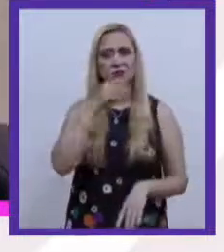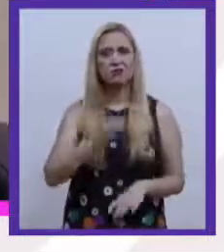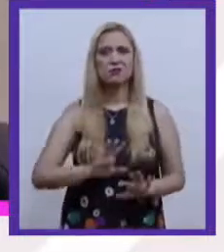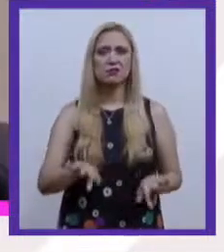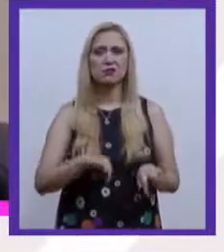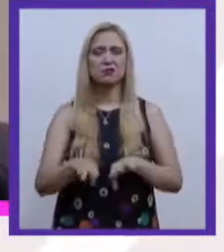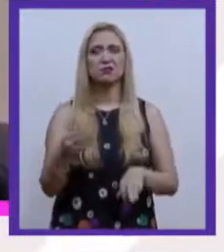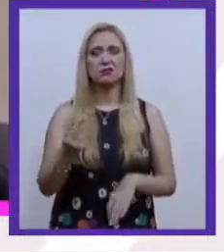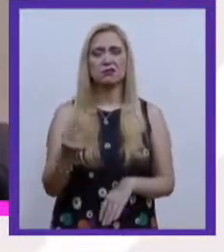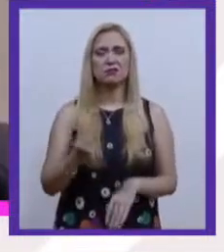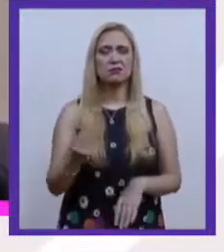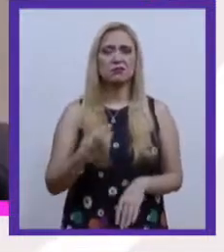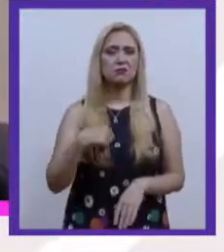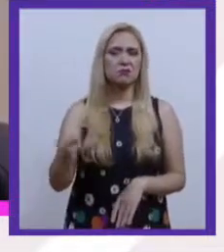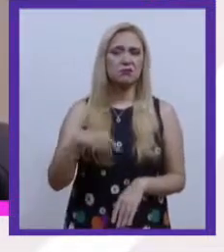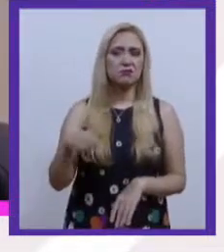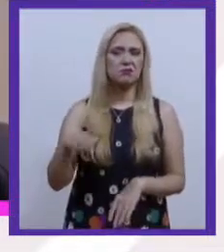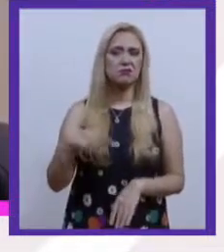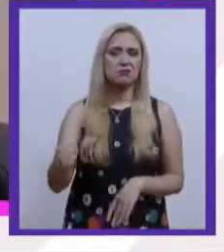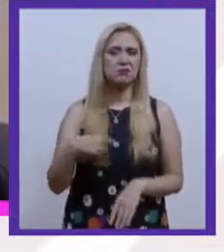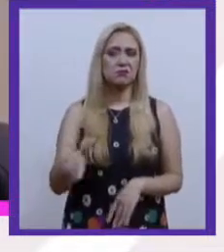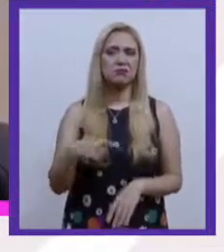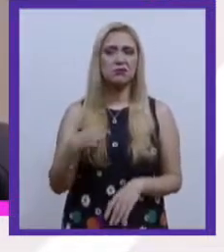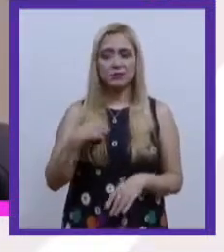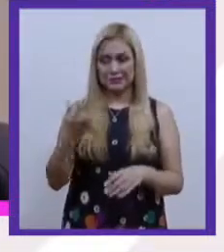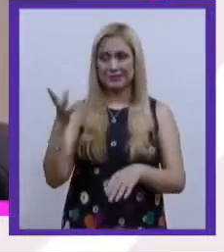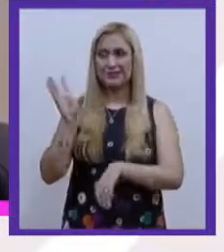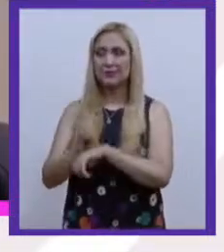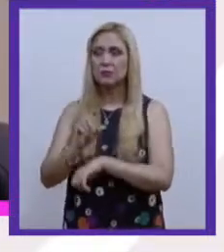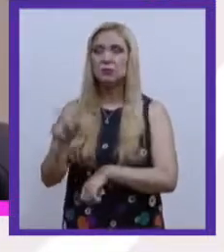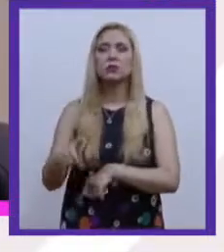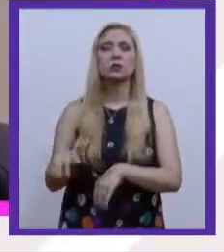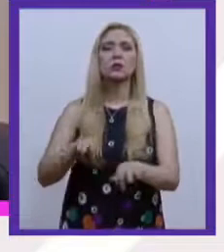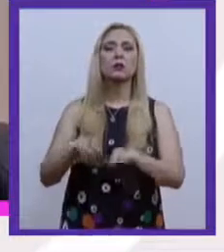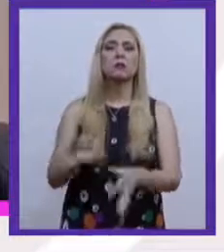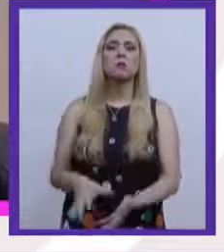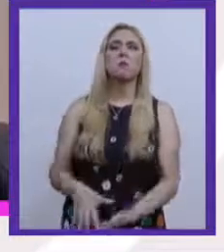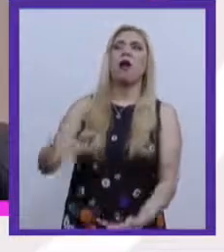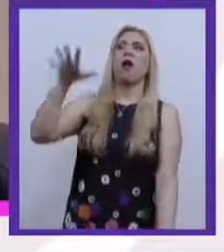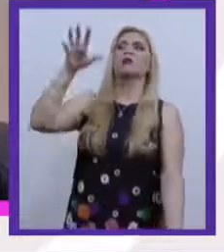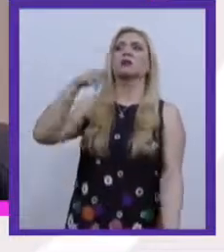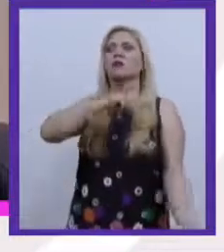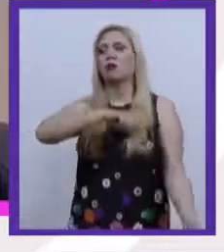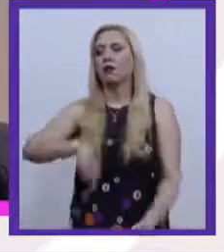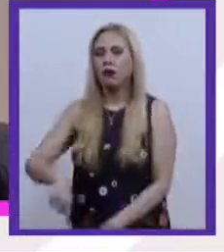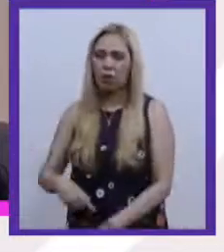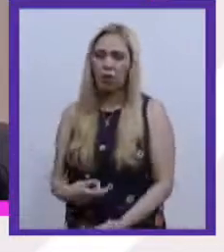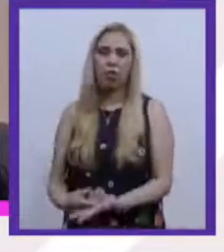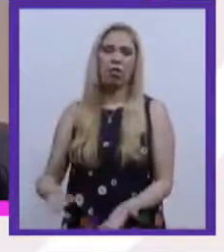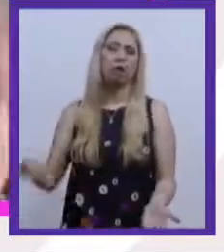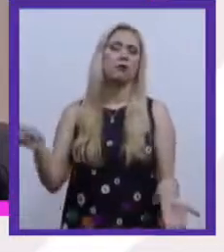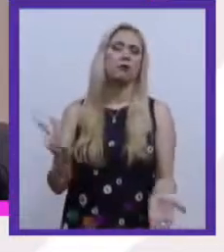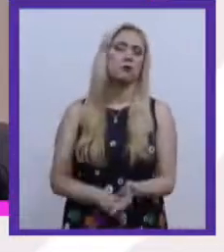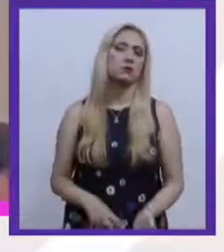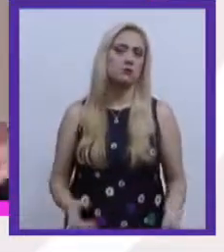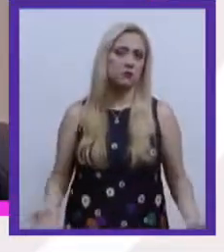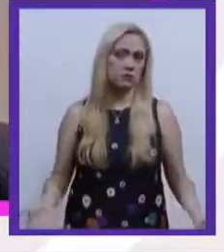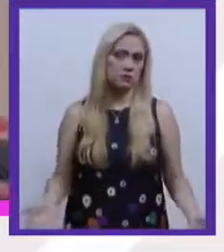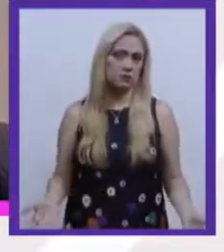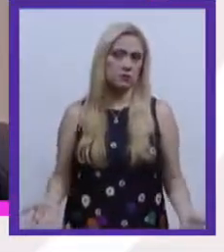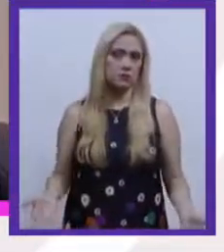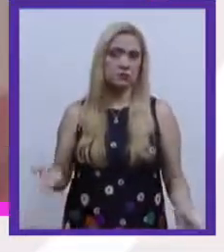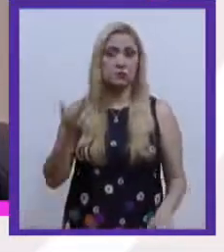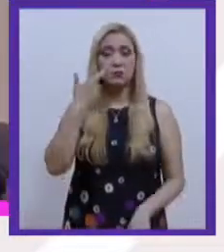esta reforma para las licencias de paternidad y son pocos los hombres que acceden a esta licencia de paternidad porque justo no han visto que a ellos les